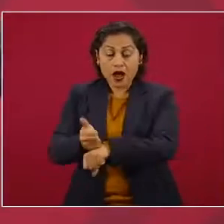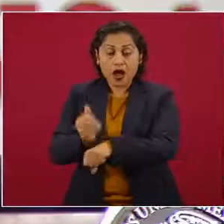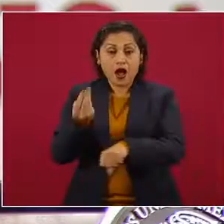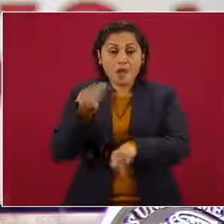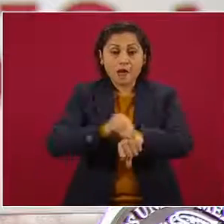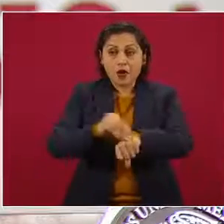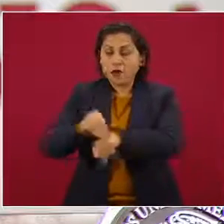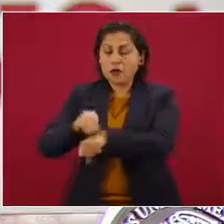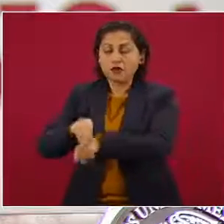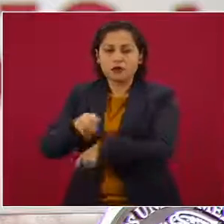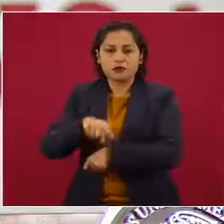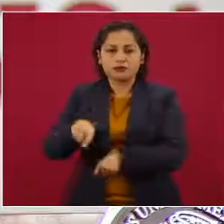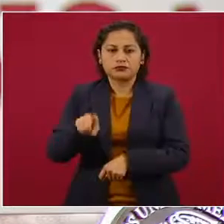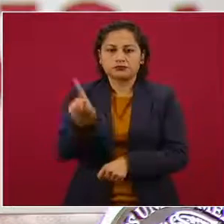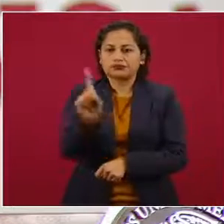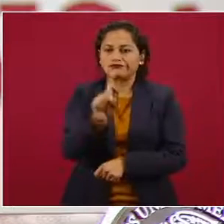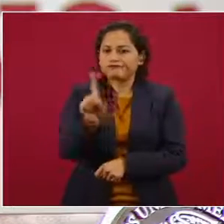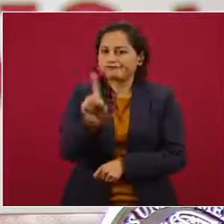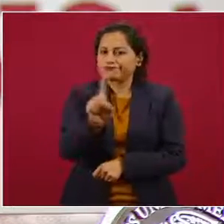Un tiradero de